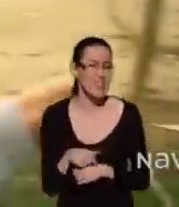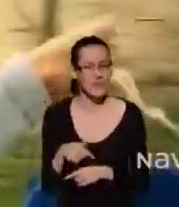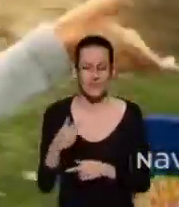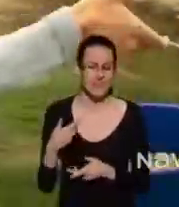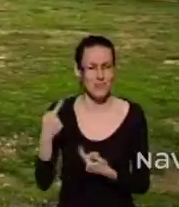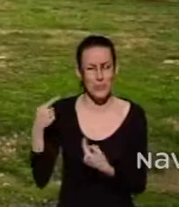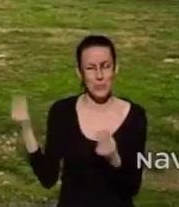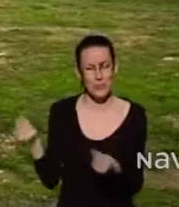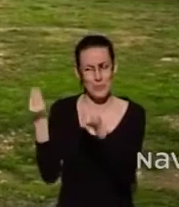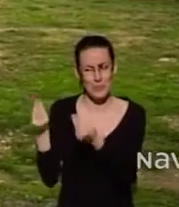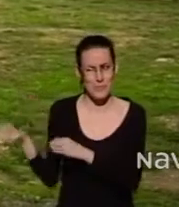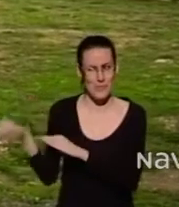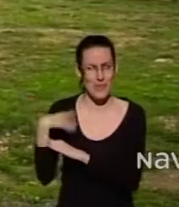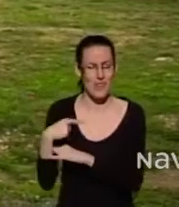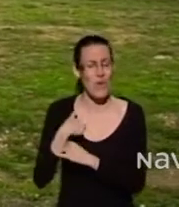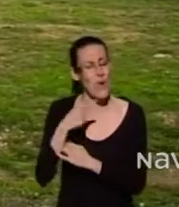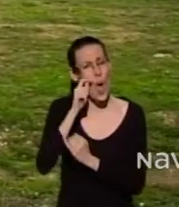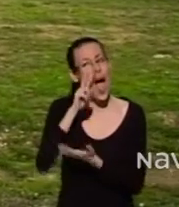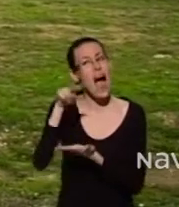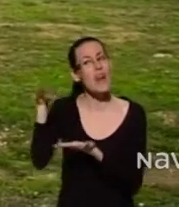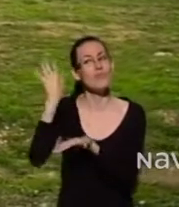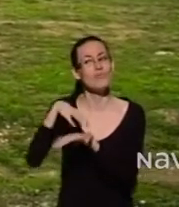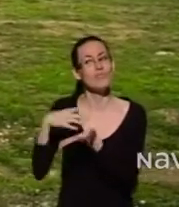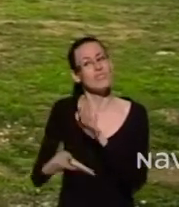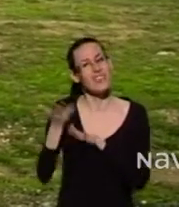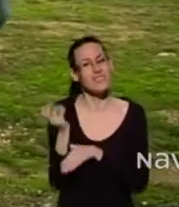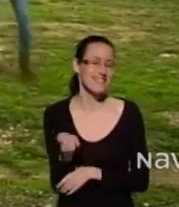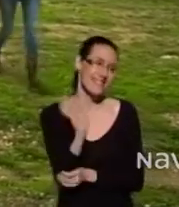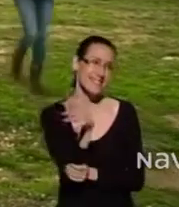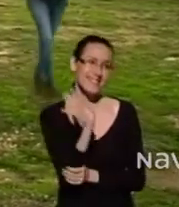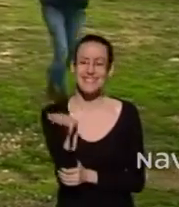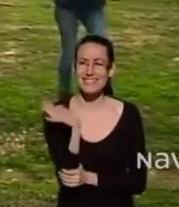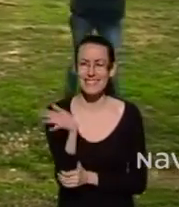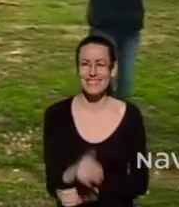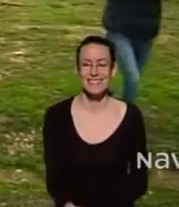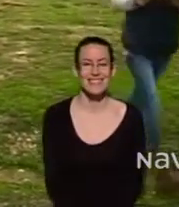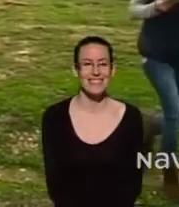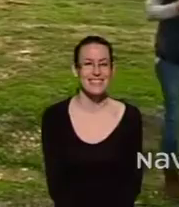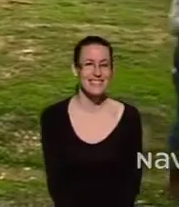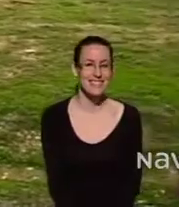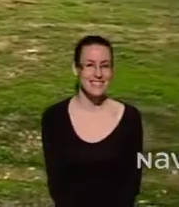Toma. ¡Hala! Que me tengo que ir al museo. Venga. Hasta luego. Venga, adiós.